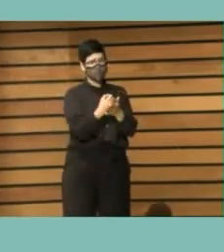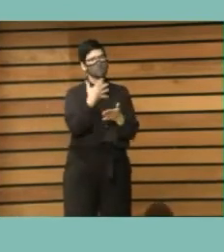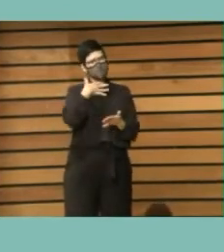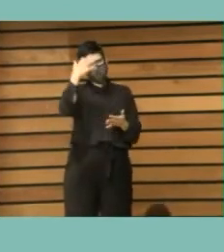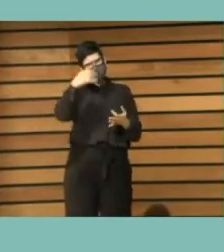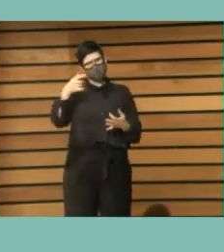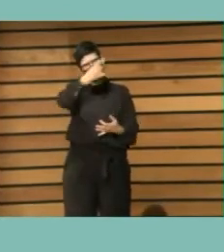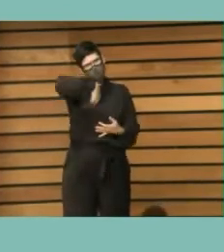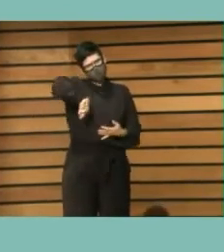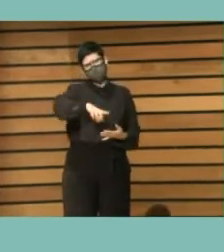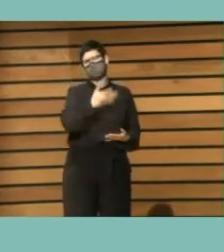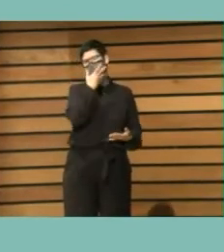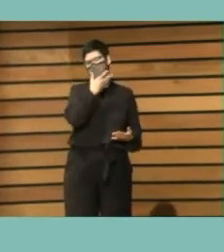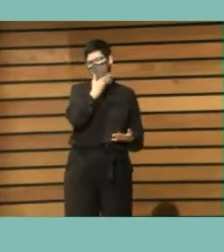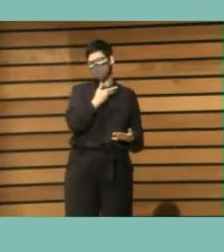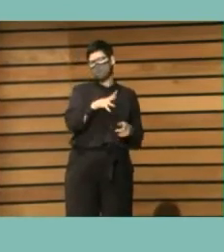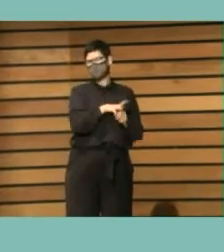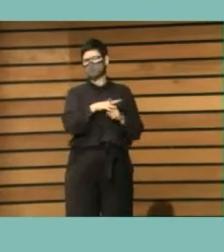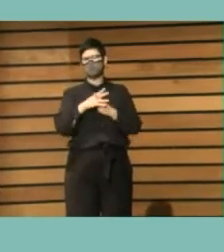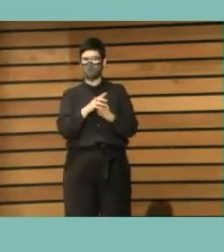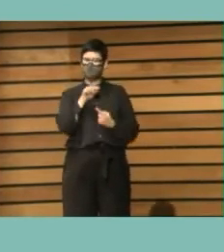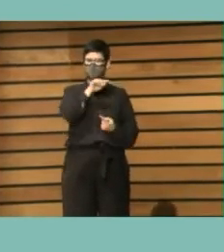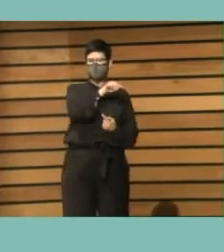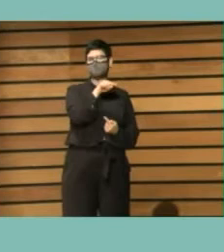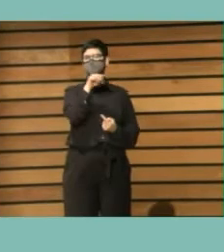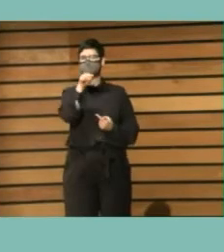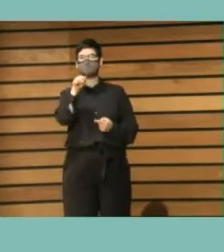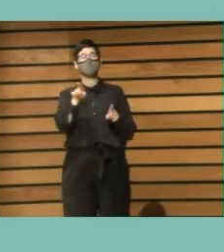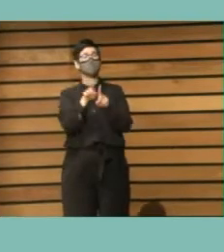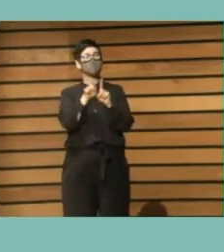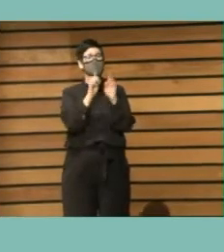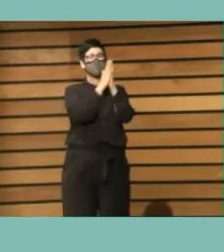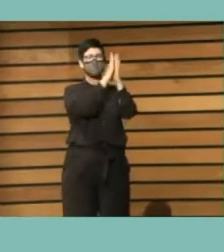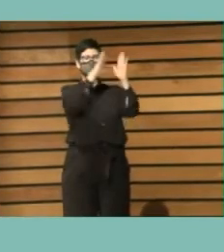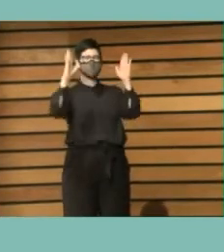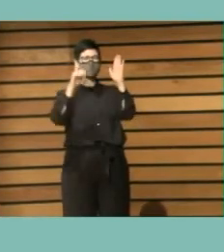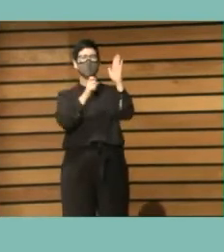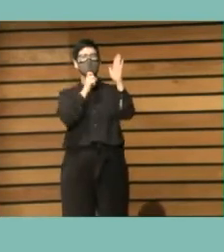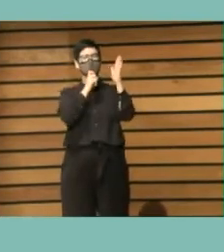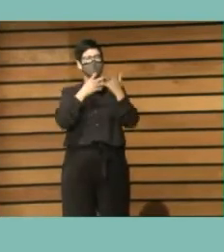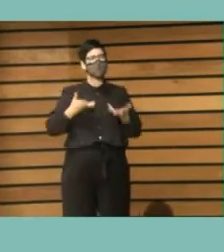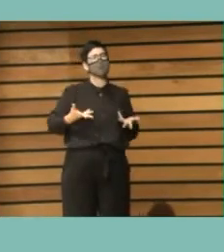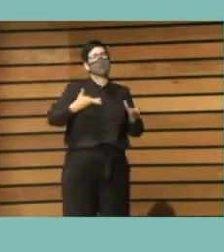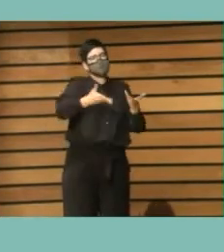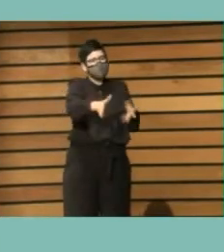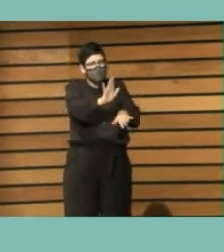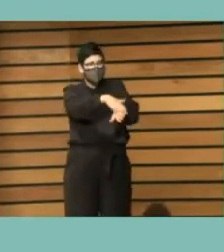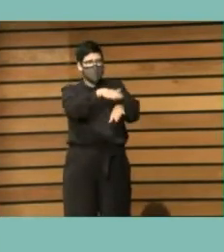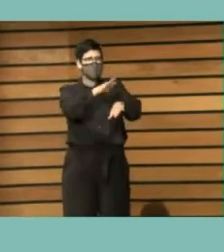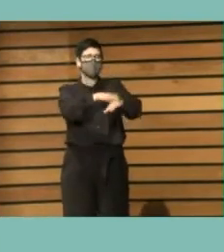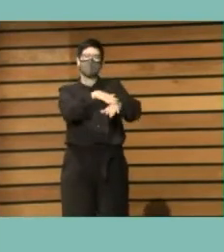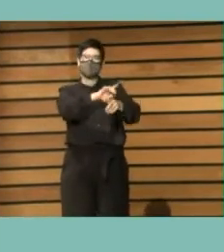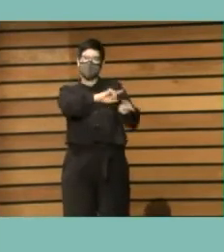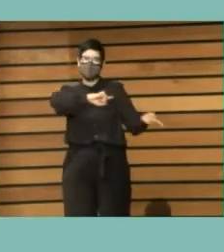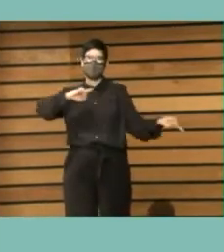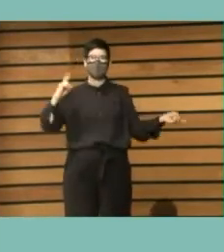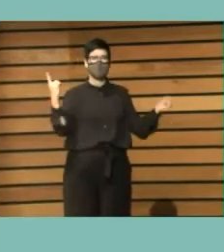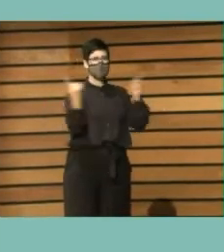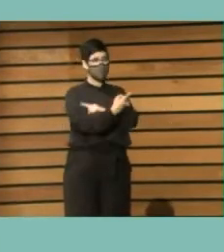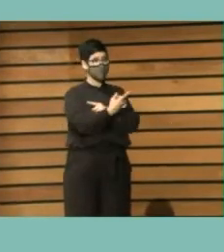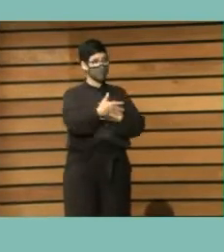casos de ese tipo, de cómo las bibliotecas ayudaron realmente a cambiar un